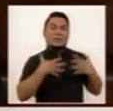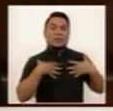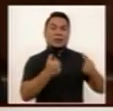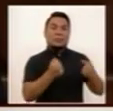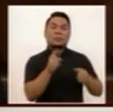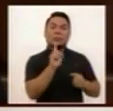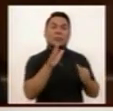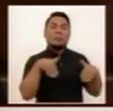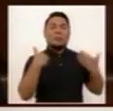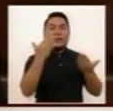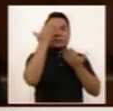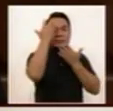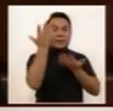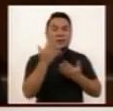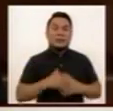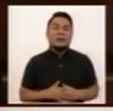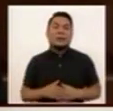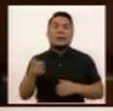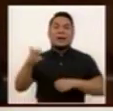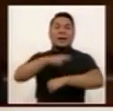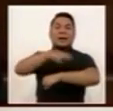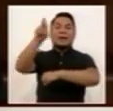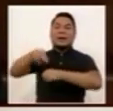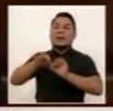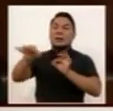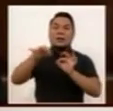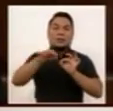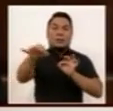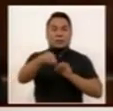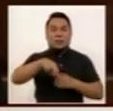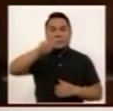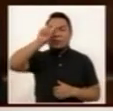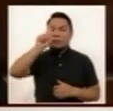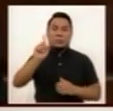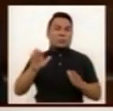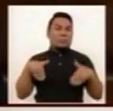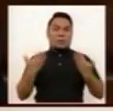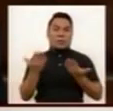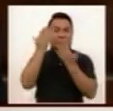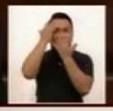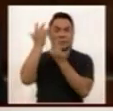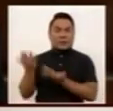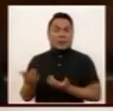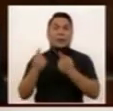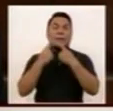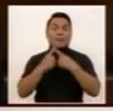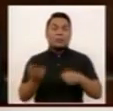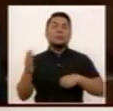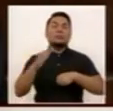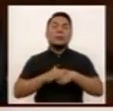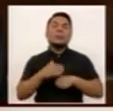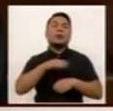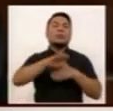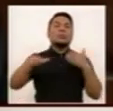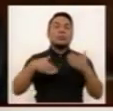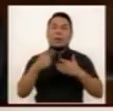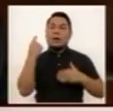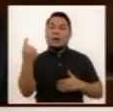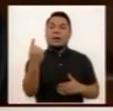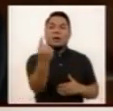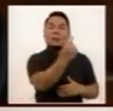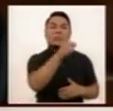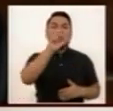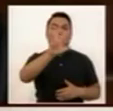esperar. Las regiones de nuestro país no pueden esperar. Pero sobre todo, cada uno de los